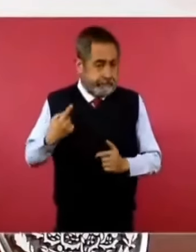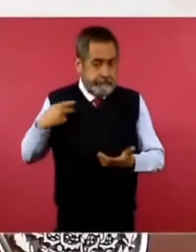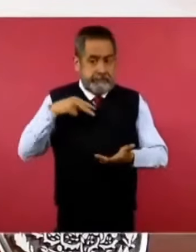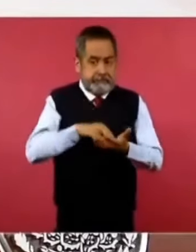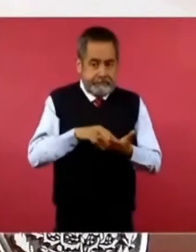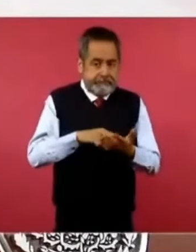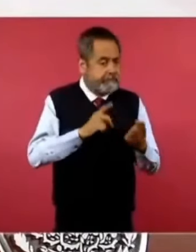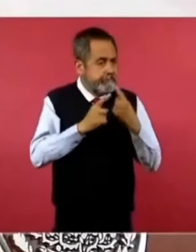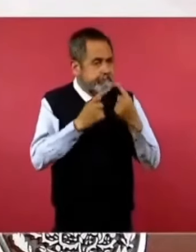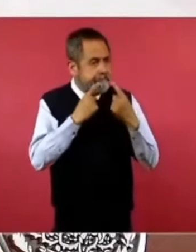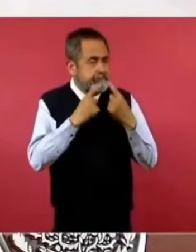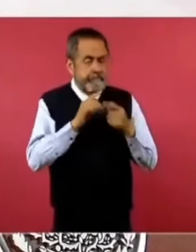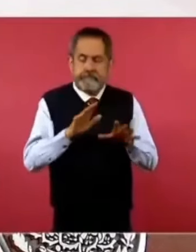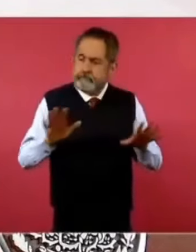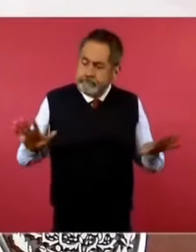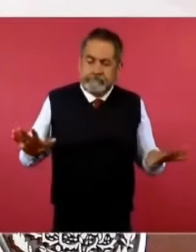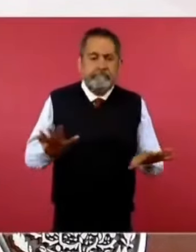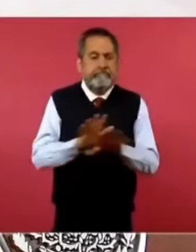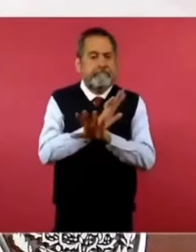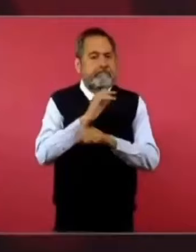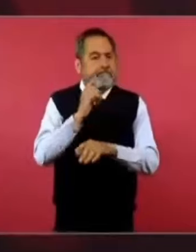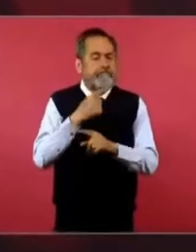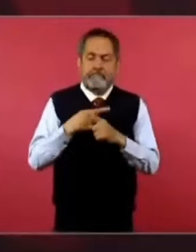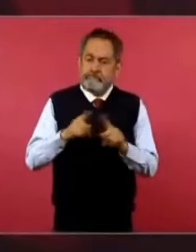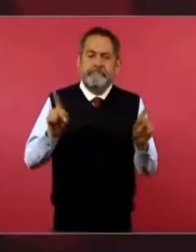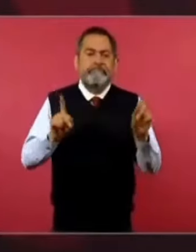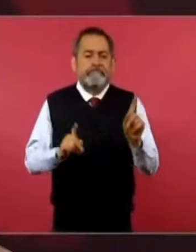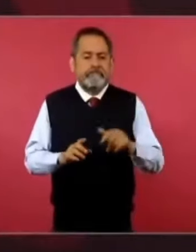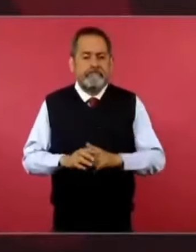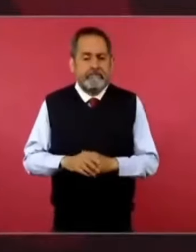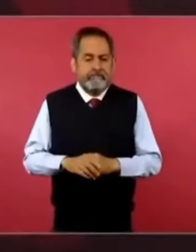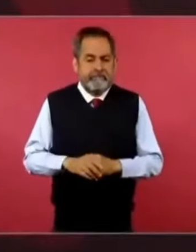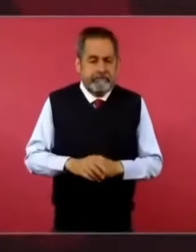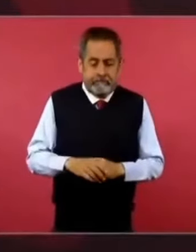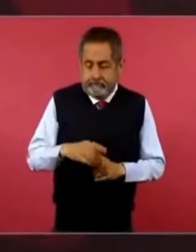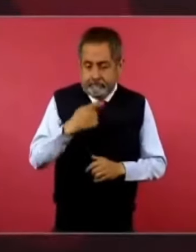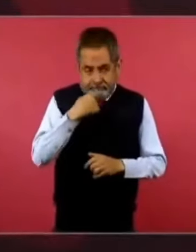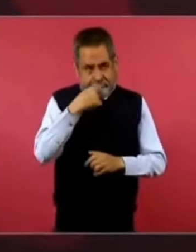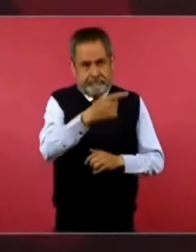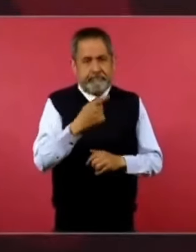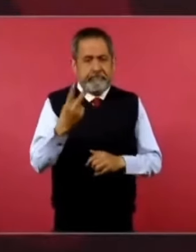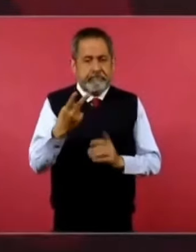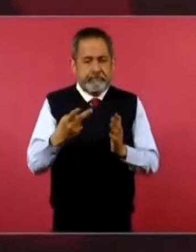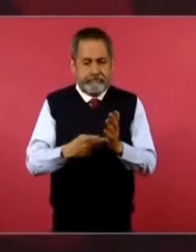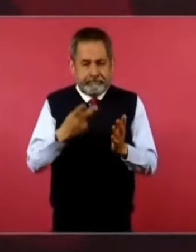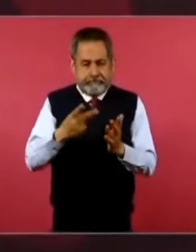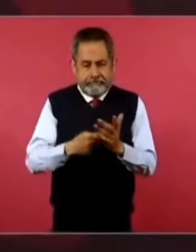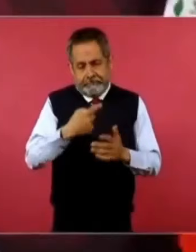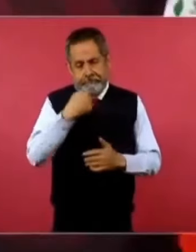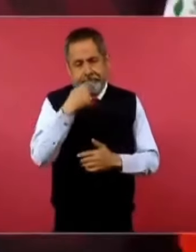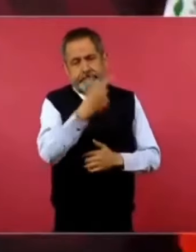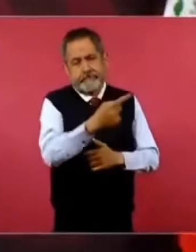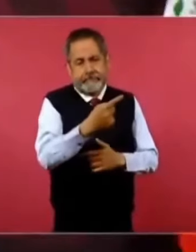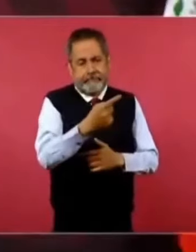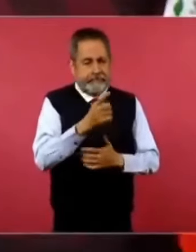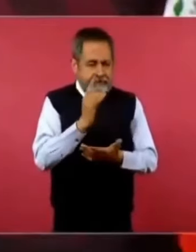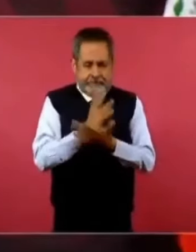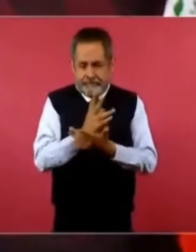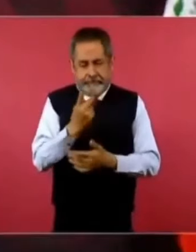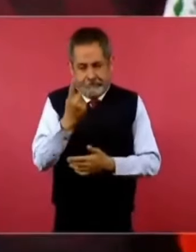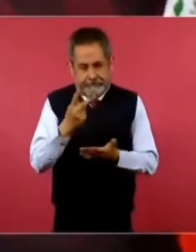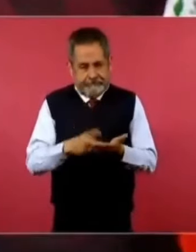cambió lo dije La vez pasada dos veces son las